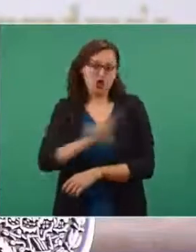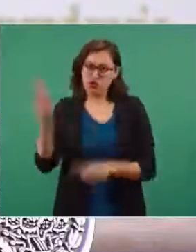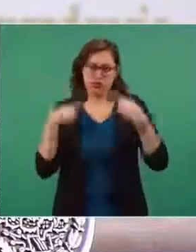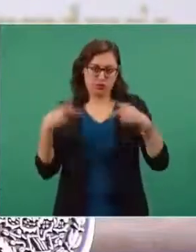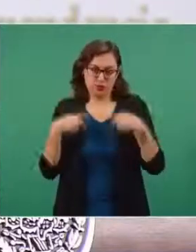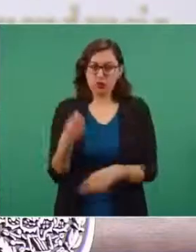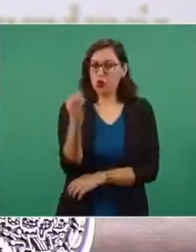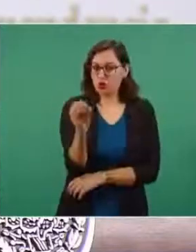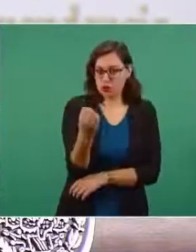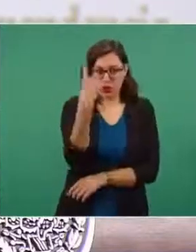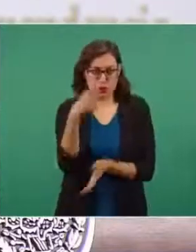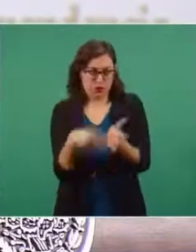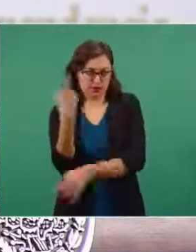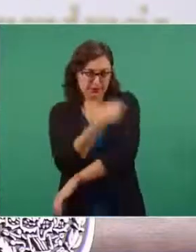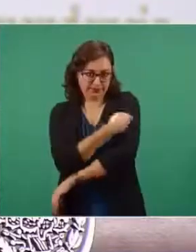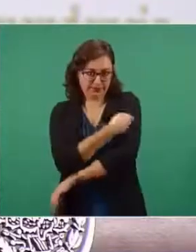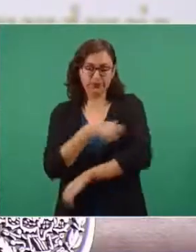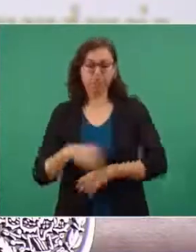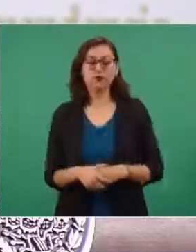Para octubre.